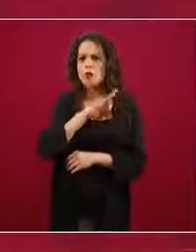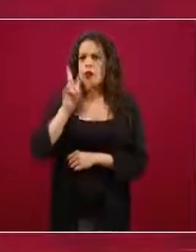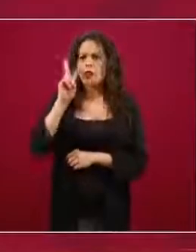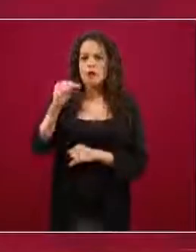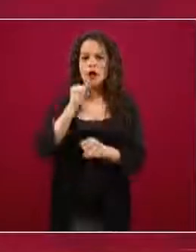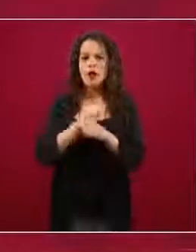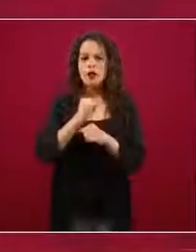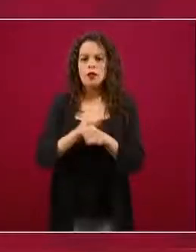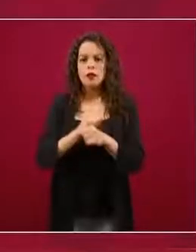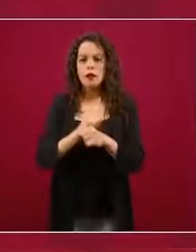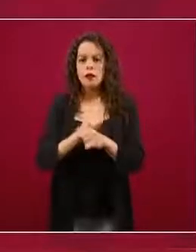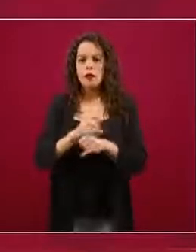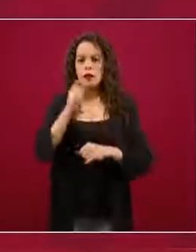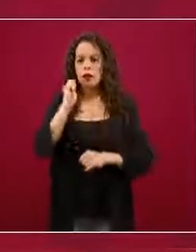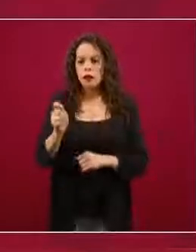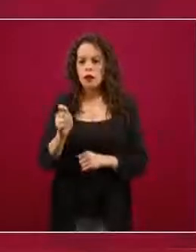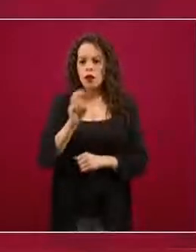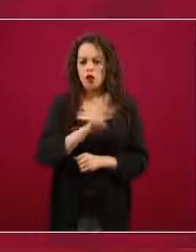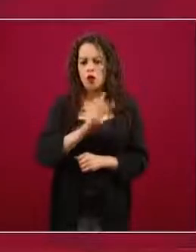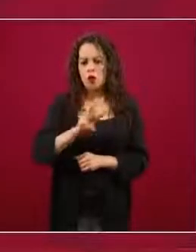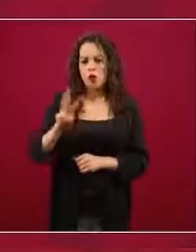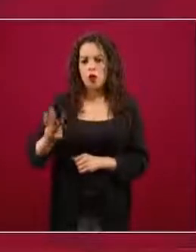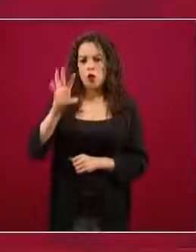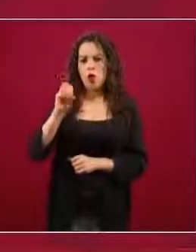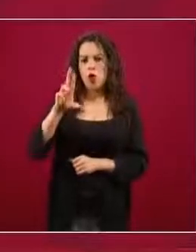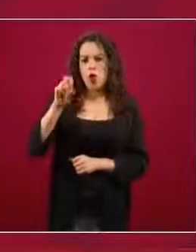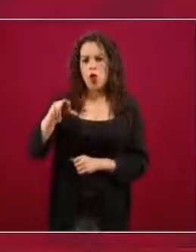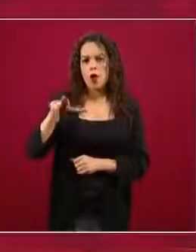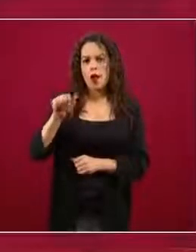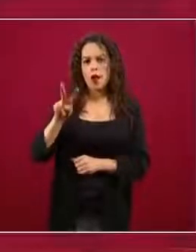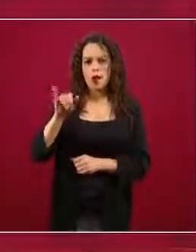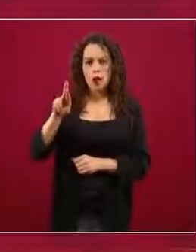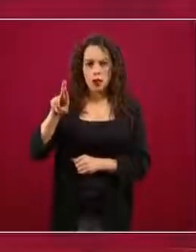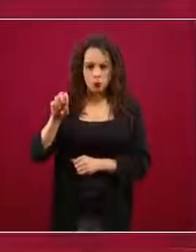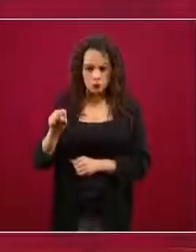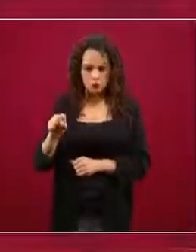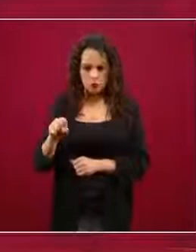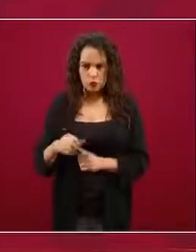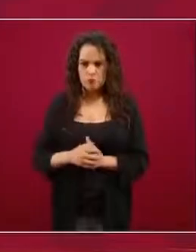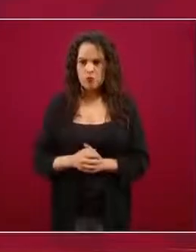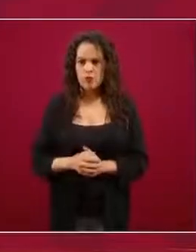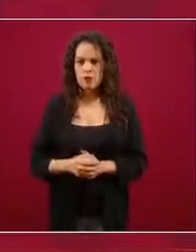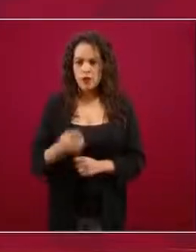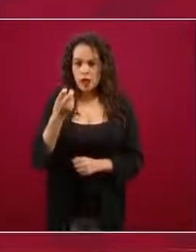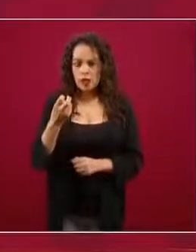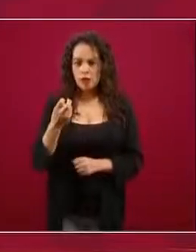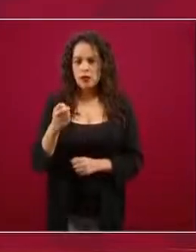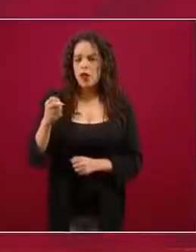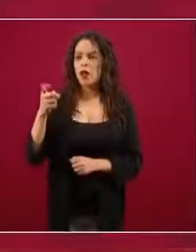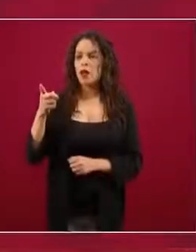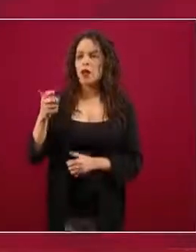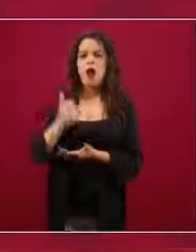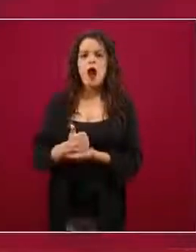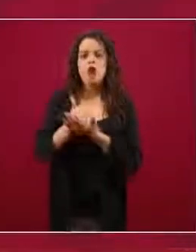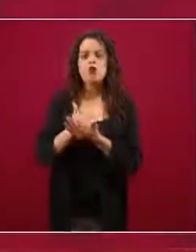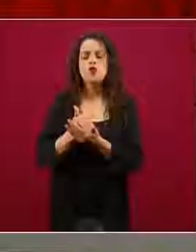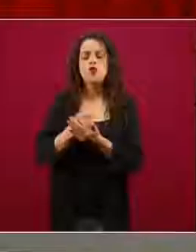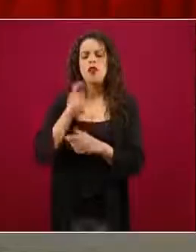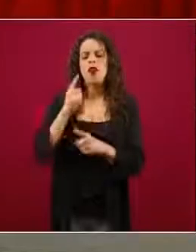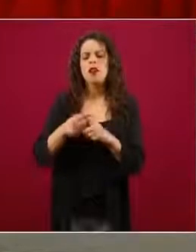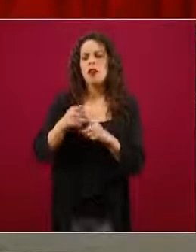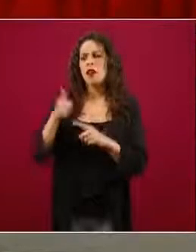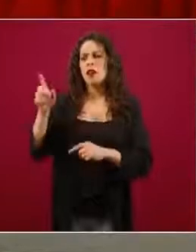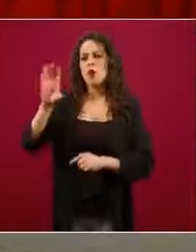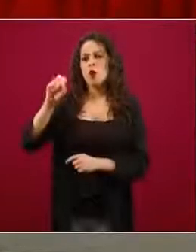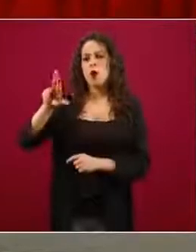coronavirus.gov.mx, tanto en el portal de datos abiertos que nos ayuda con ACIT, hay visualizaciones,